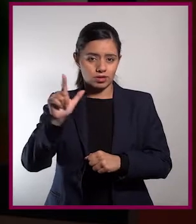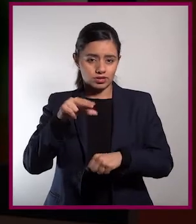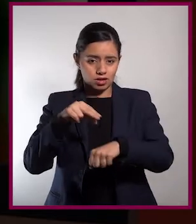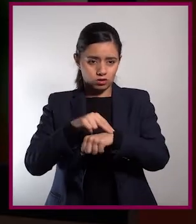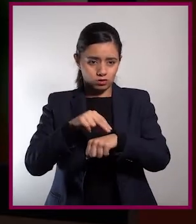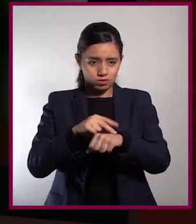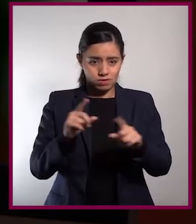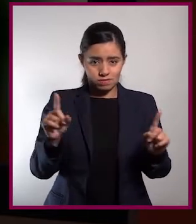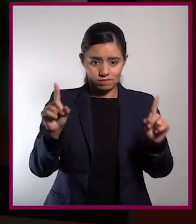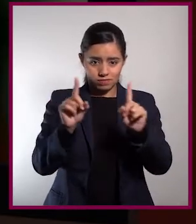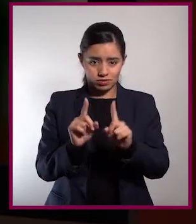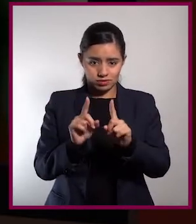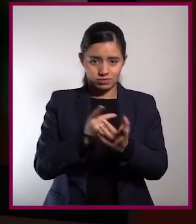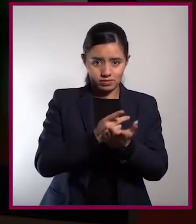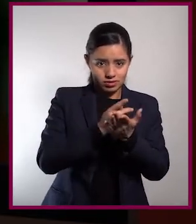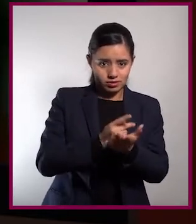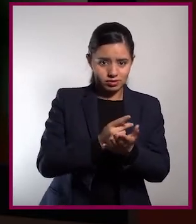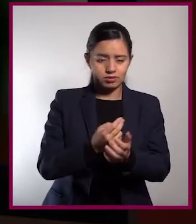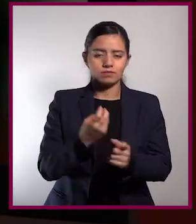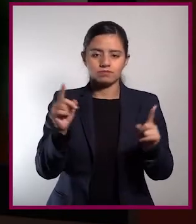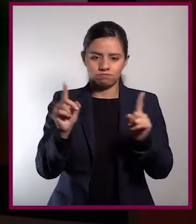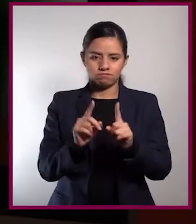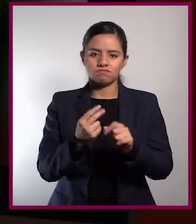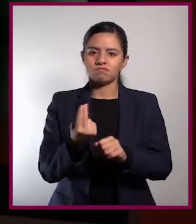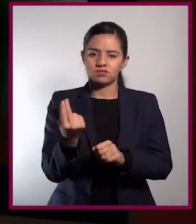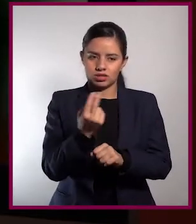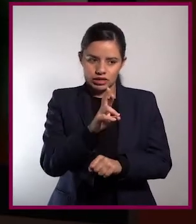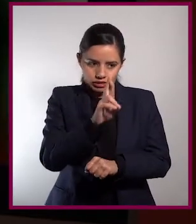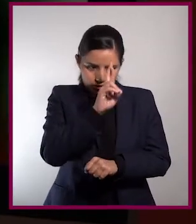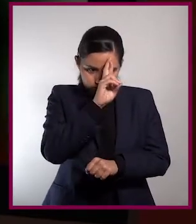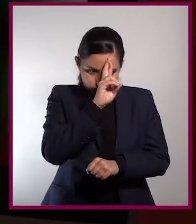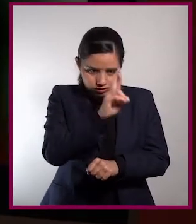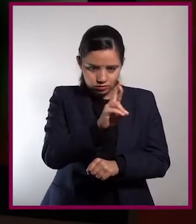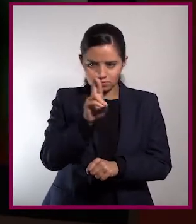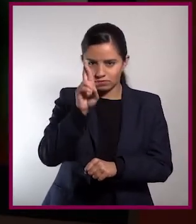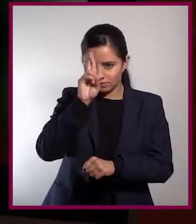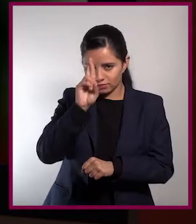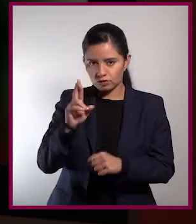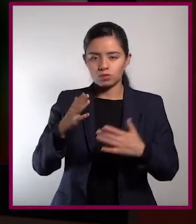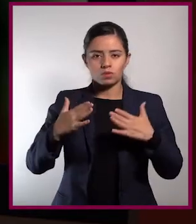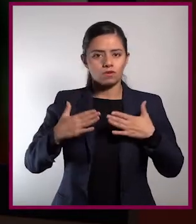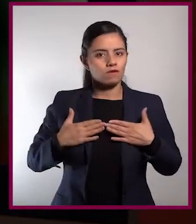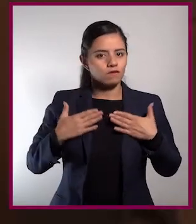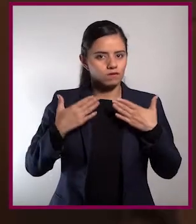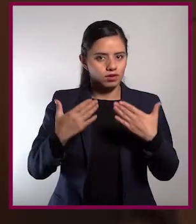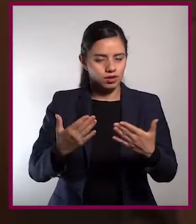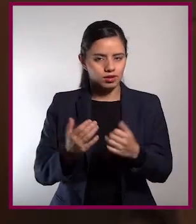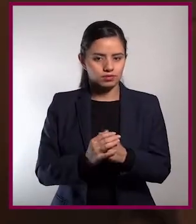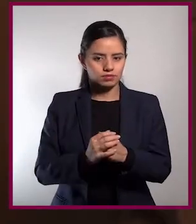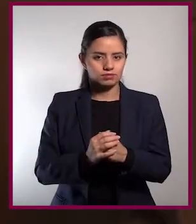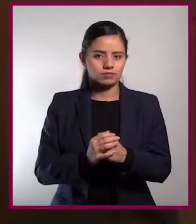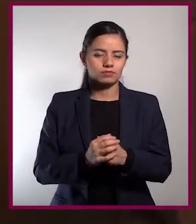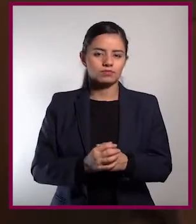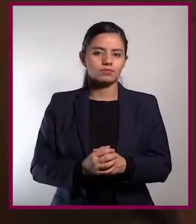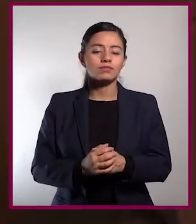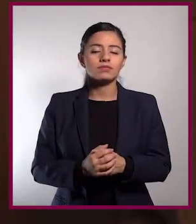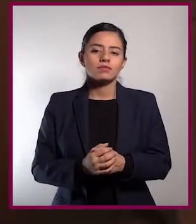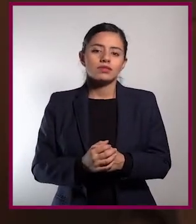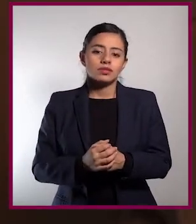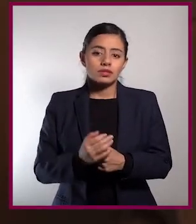la salud y un paciente es un acto que debe estar construido con respeto, confianza y rodeado